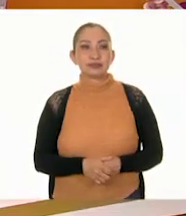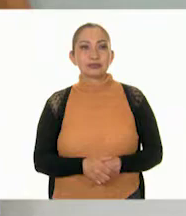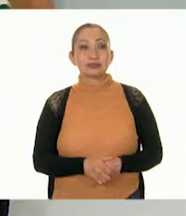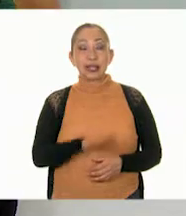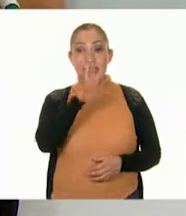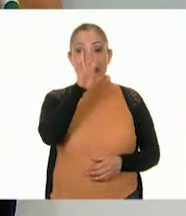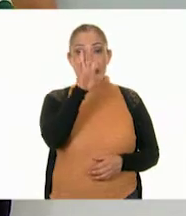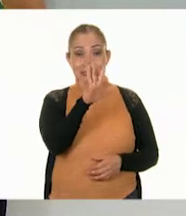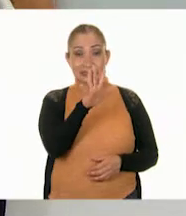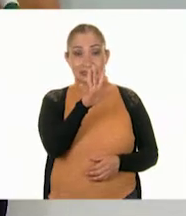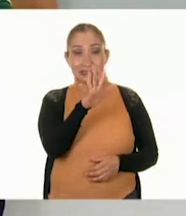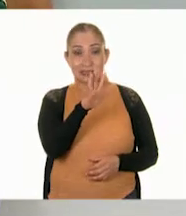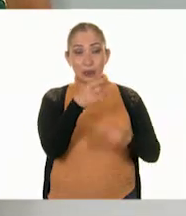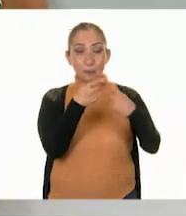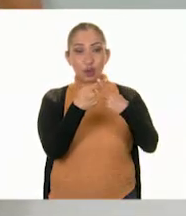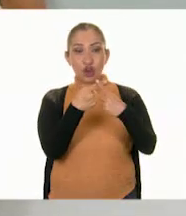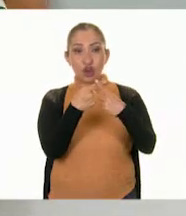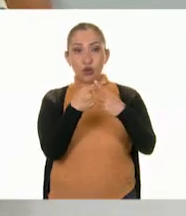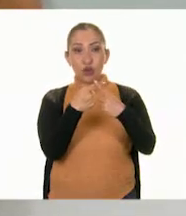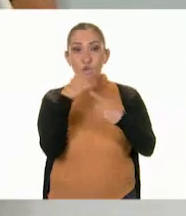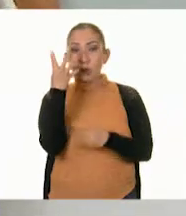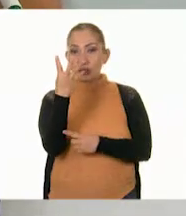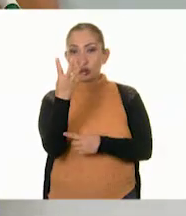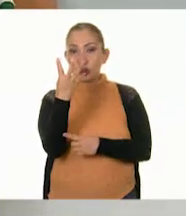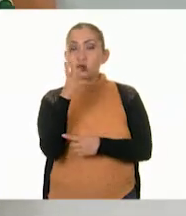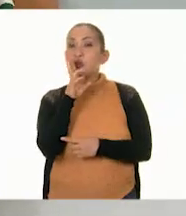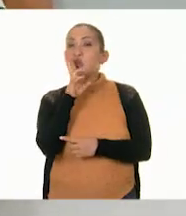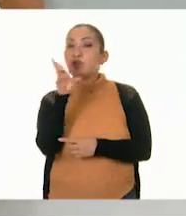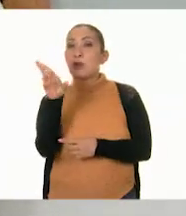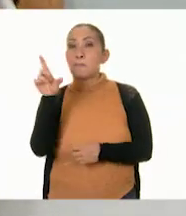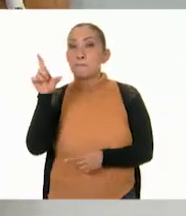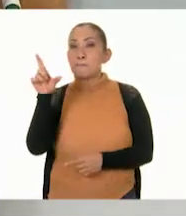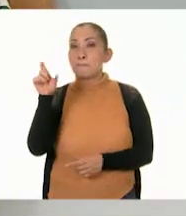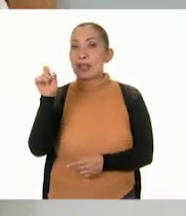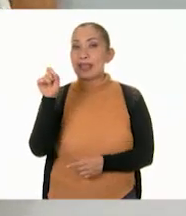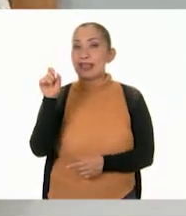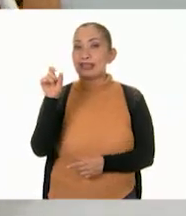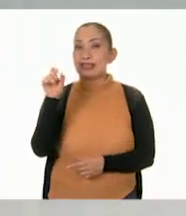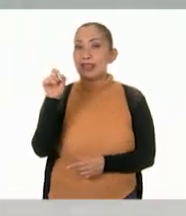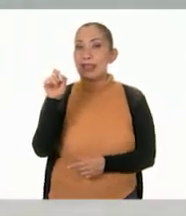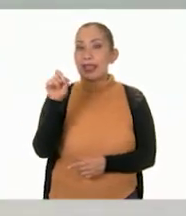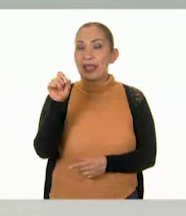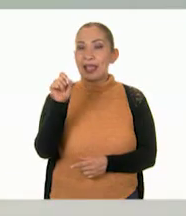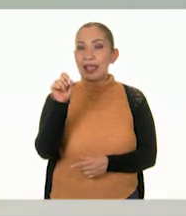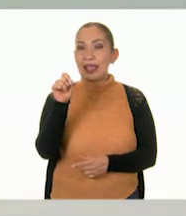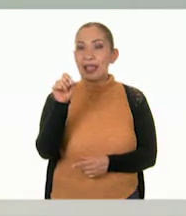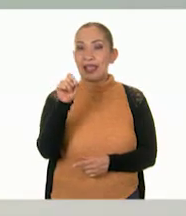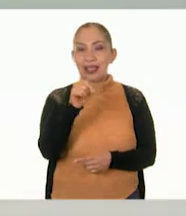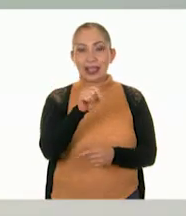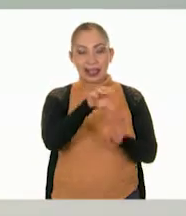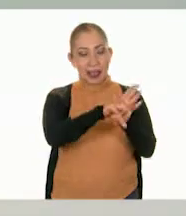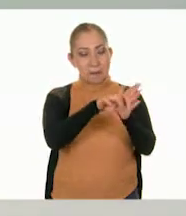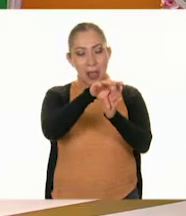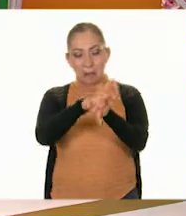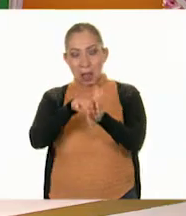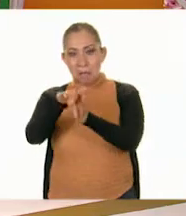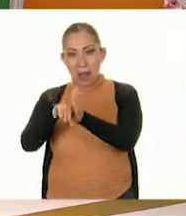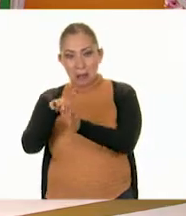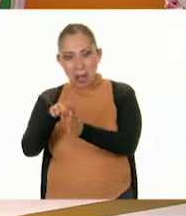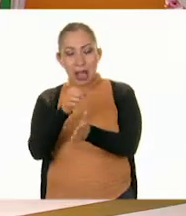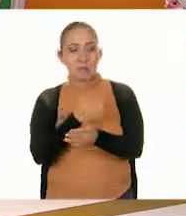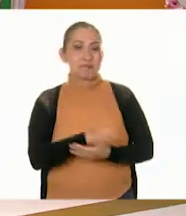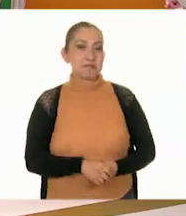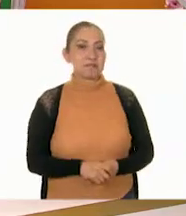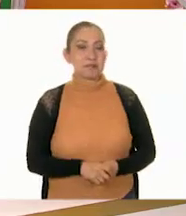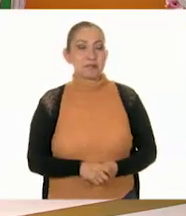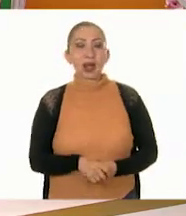5 por 4. Y eso nos da el resultado 20. Muy bien, Alexia. Muy bien. Ahora sí pasemos